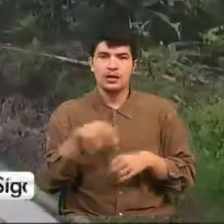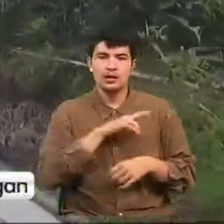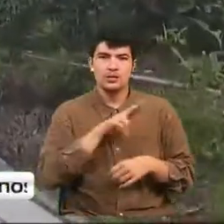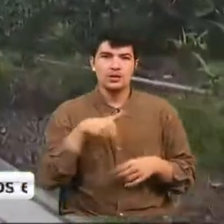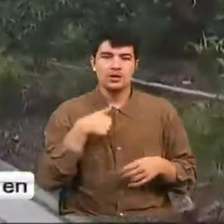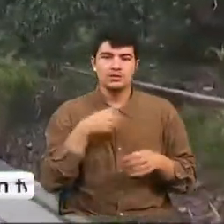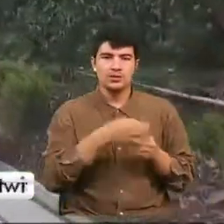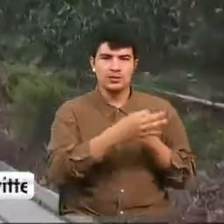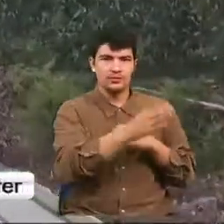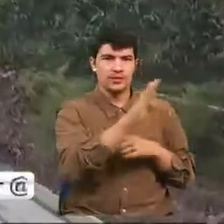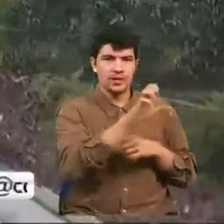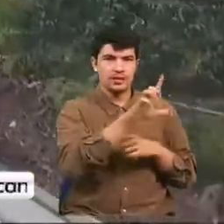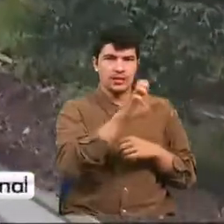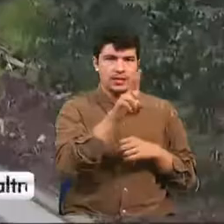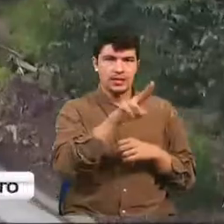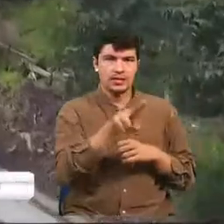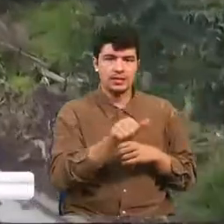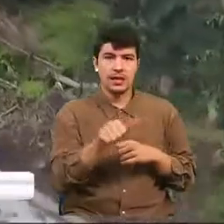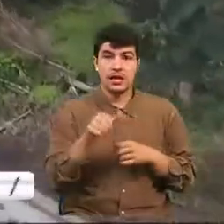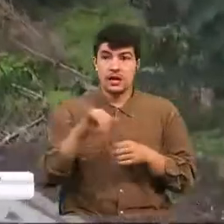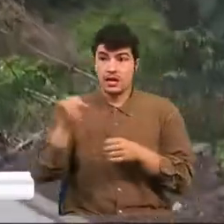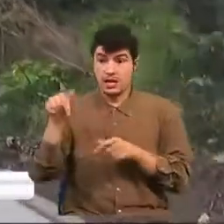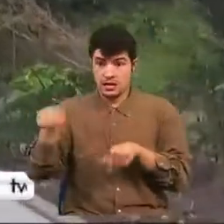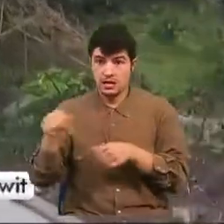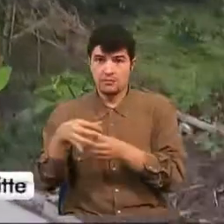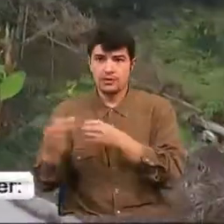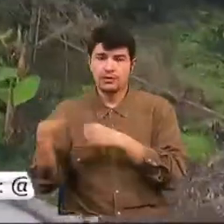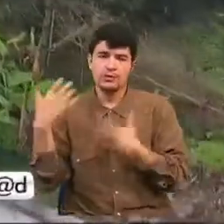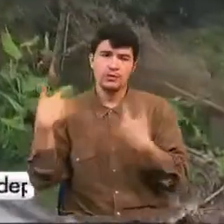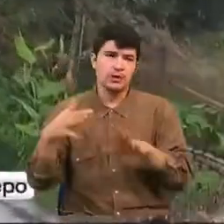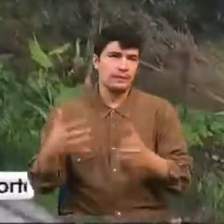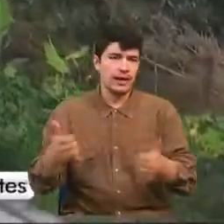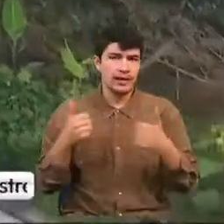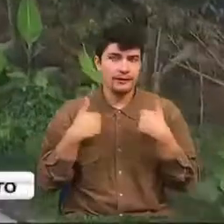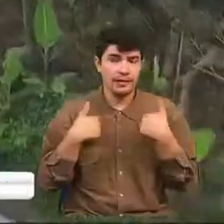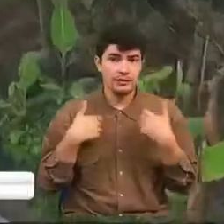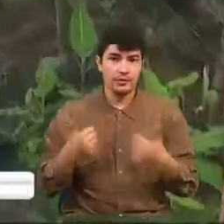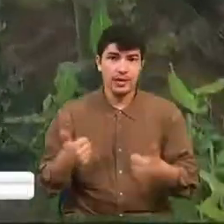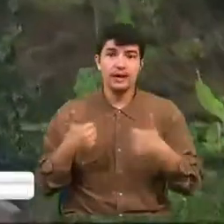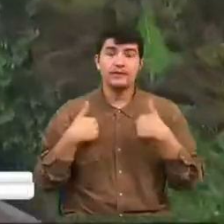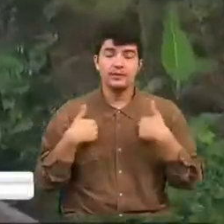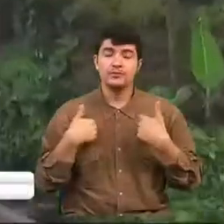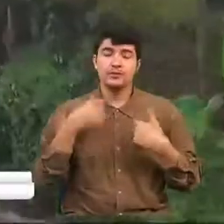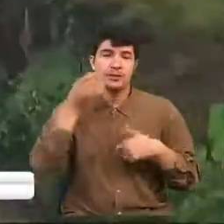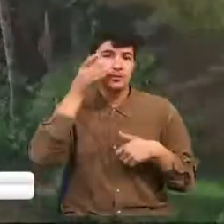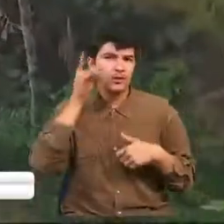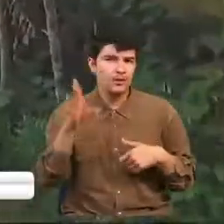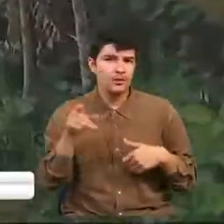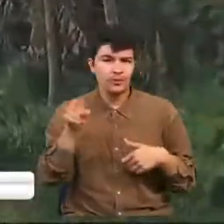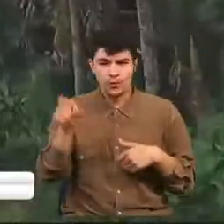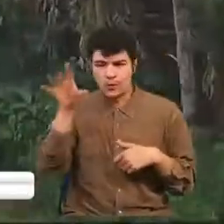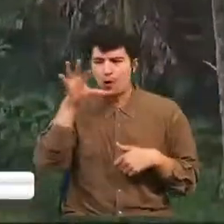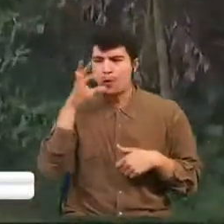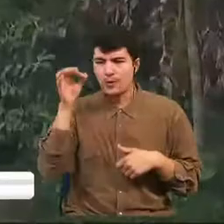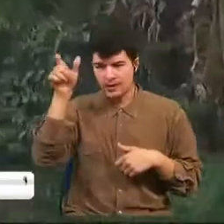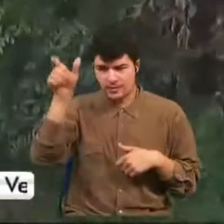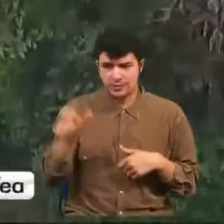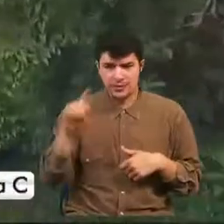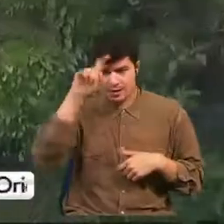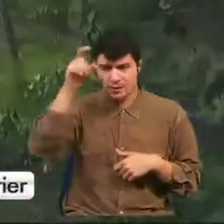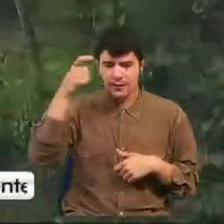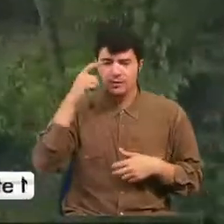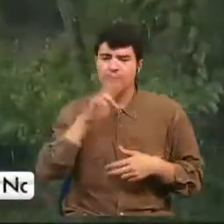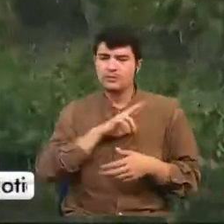de La Belleza. Luego Jesús María se ha visto muy beneficiada y tal vez, señor gobernador, muchísimas gracias porque somos